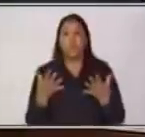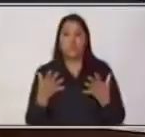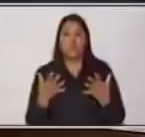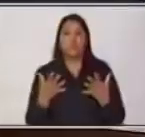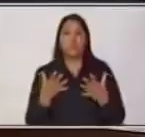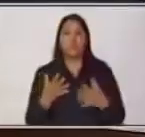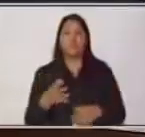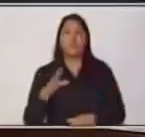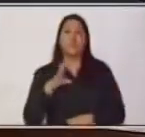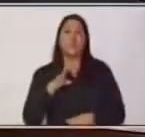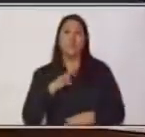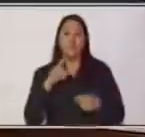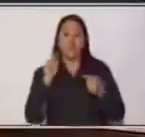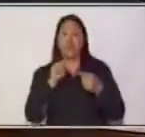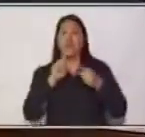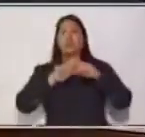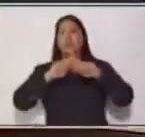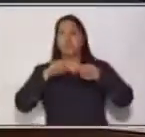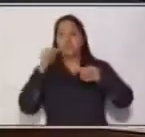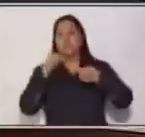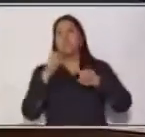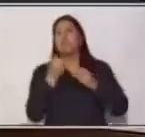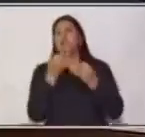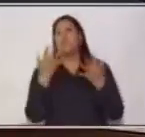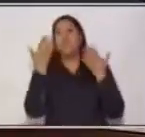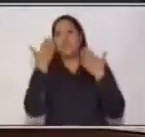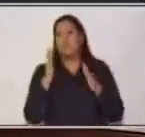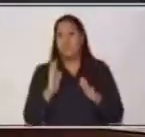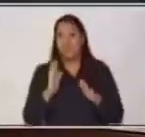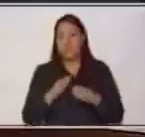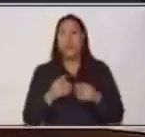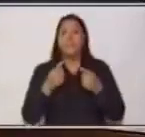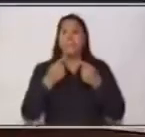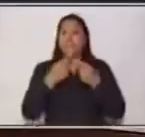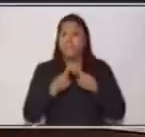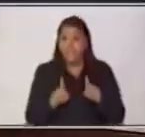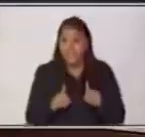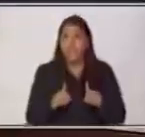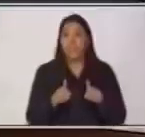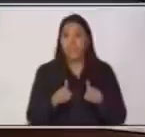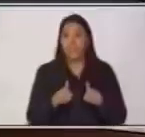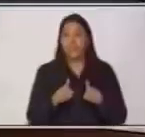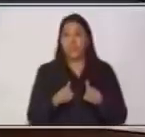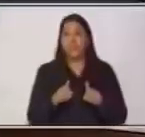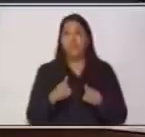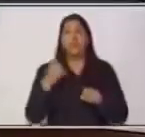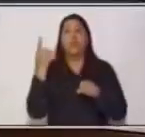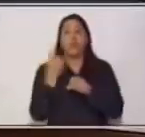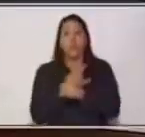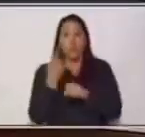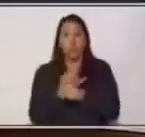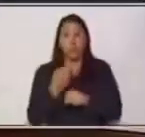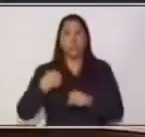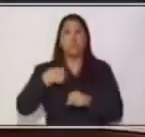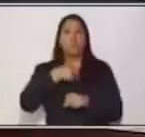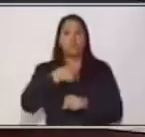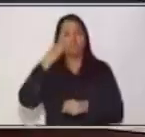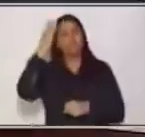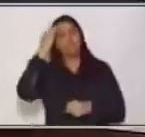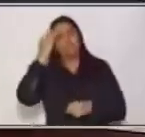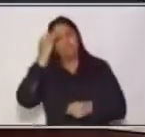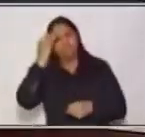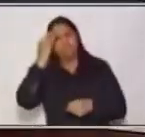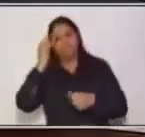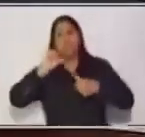le vamos a asignar de valor, pero es lo que nos sirve para plantear una expresión algebraica